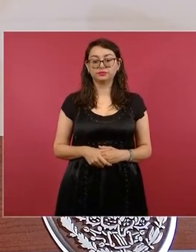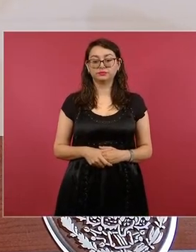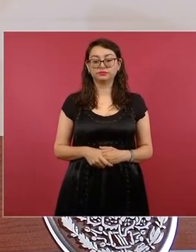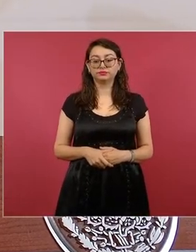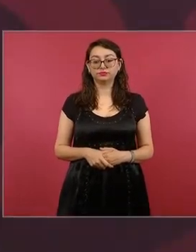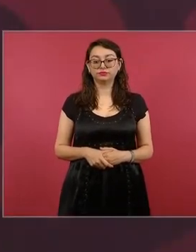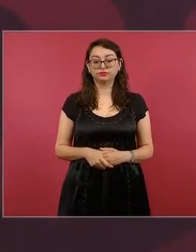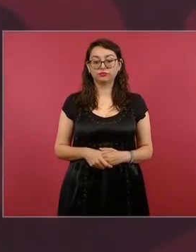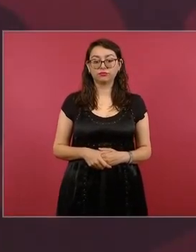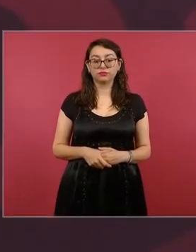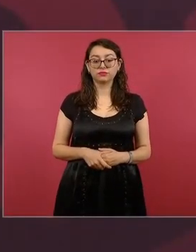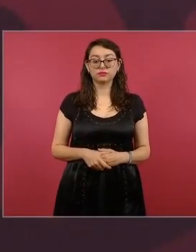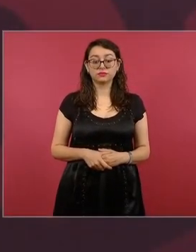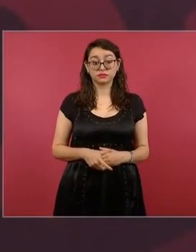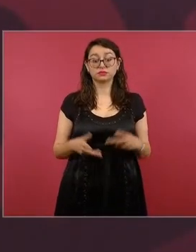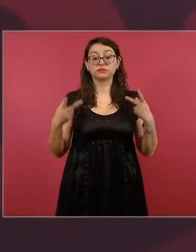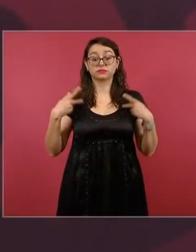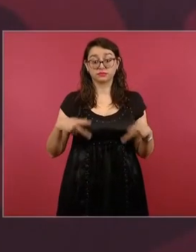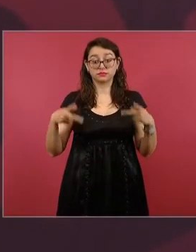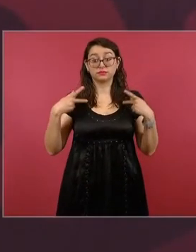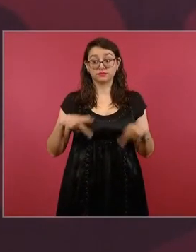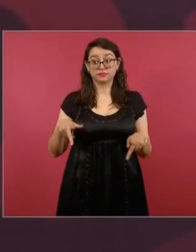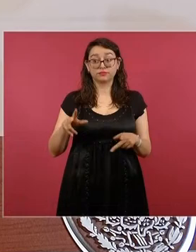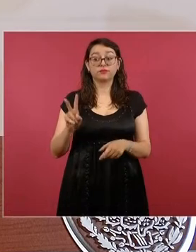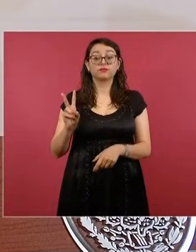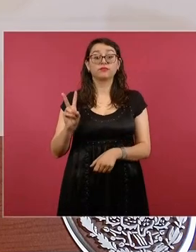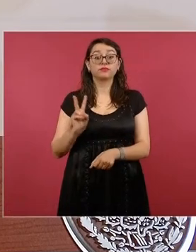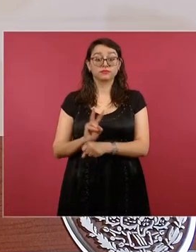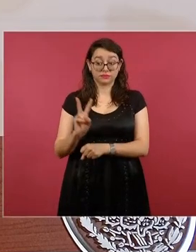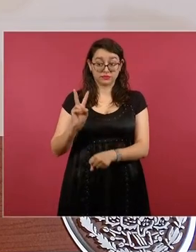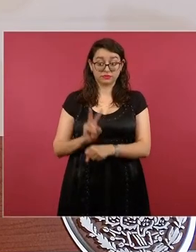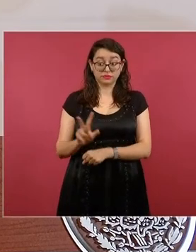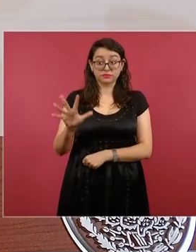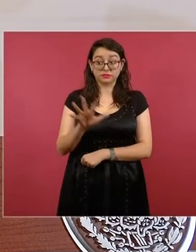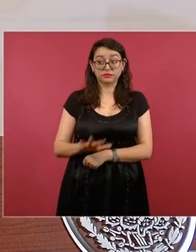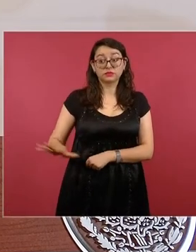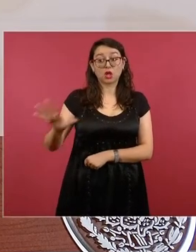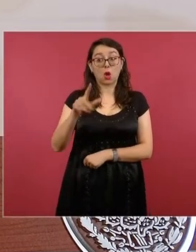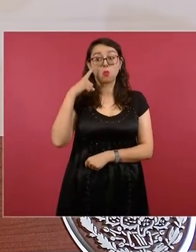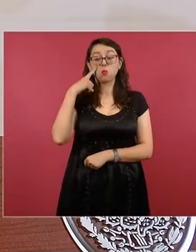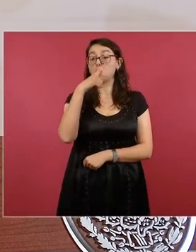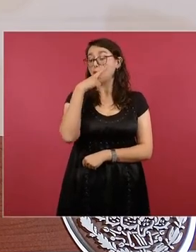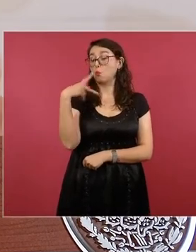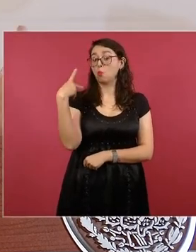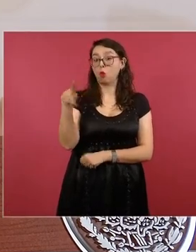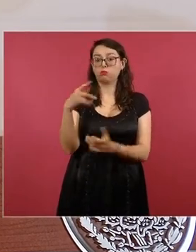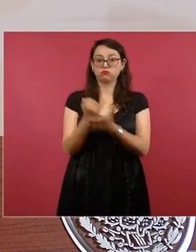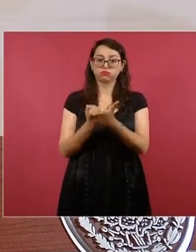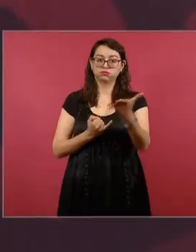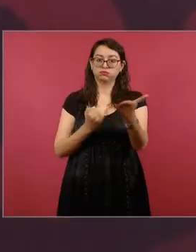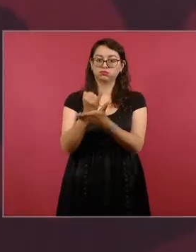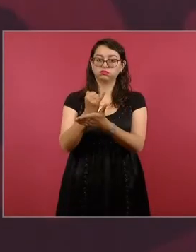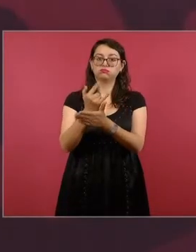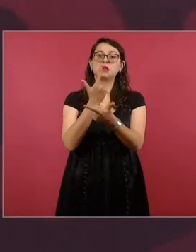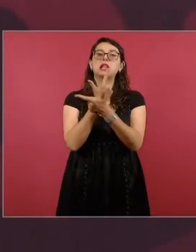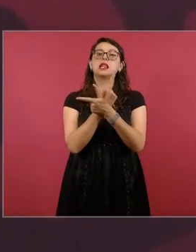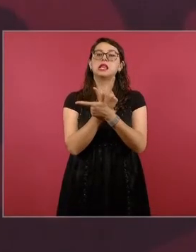y que dejen al pueblo venezolano en libertad para que elijan.